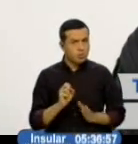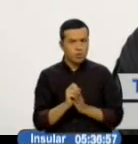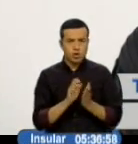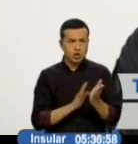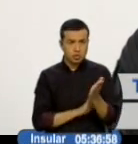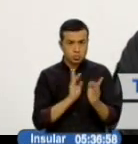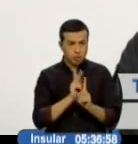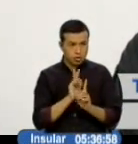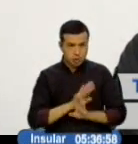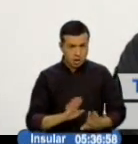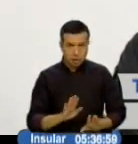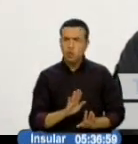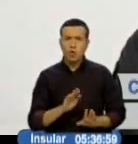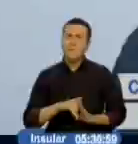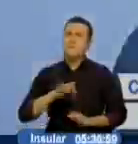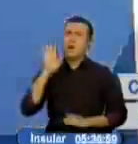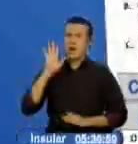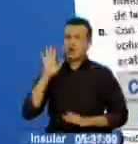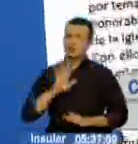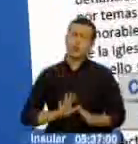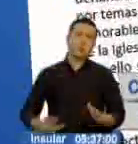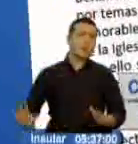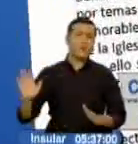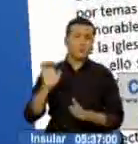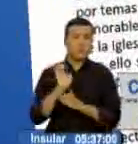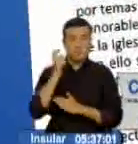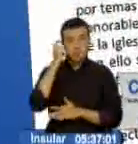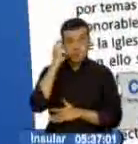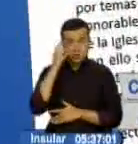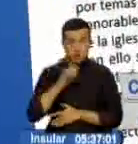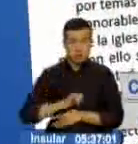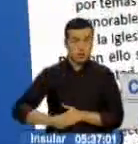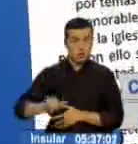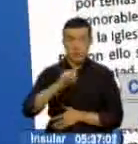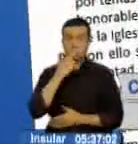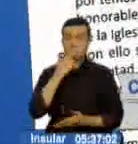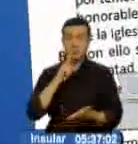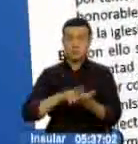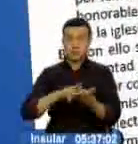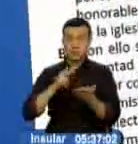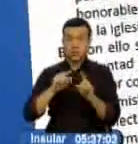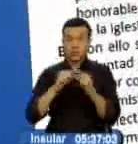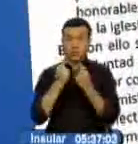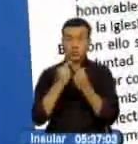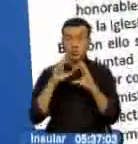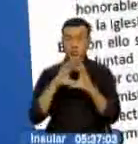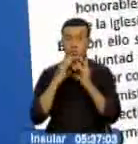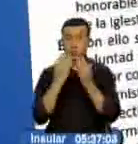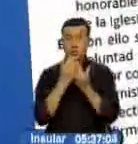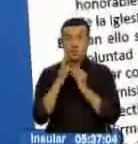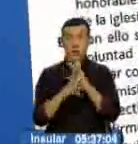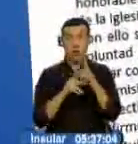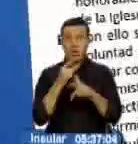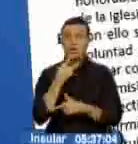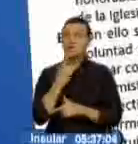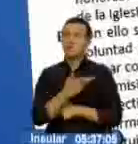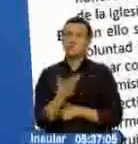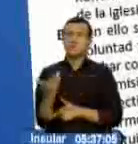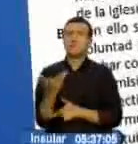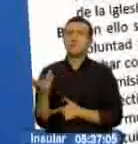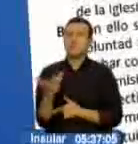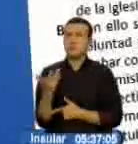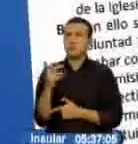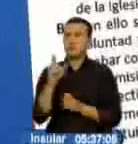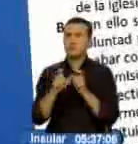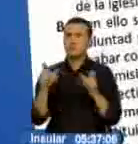Creo que esto es una gran causa nacional. Sin embargo, no todos piensan igual, y mediante comunicado la autodenominada Comisión Anticorrupción cuestionó la idoneidad de algunos